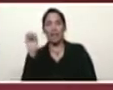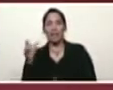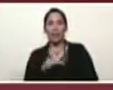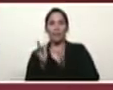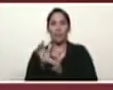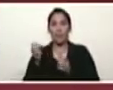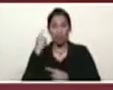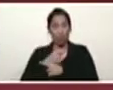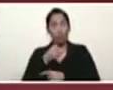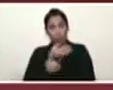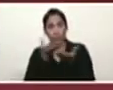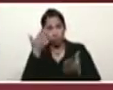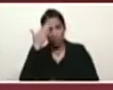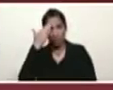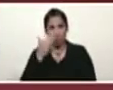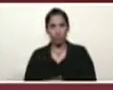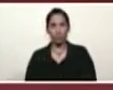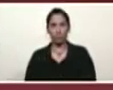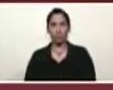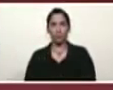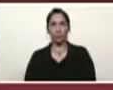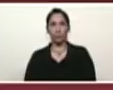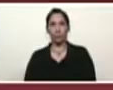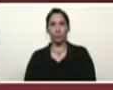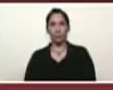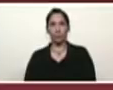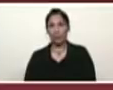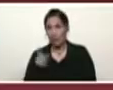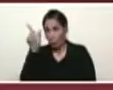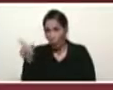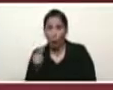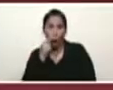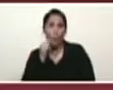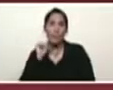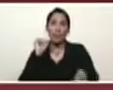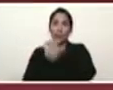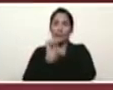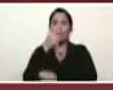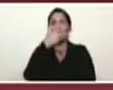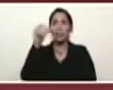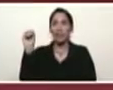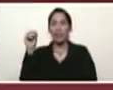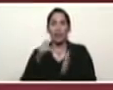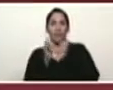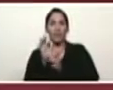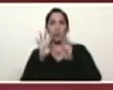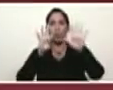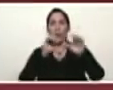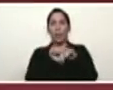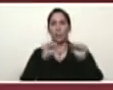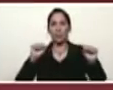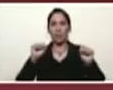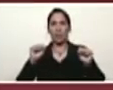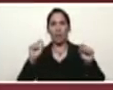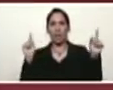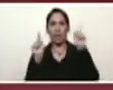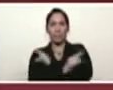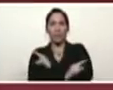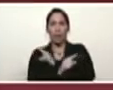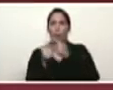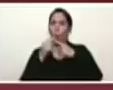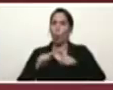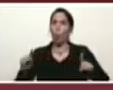saberlo ustedes. Iba a ser detenido el martes 30 de abril a las 9 de la mañana y sustituido por el general en